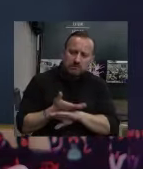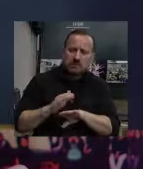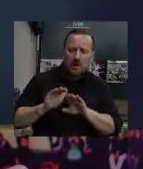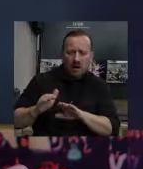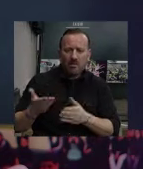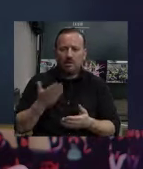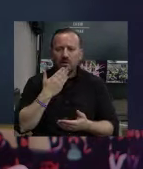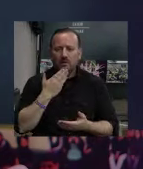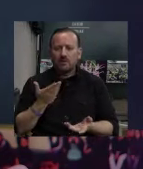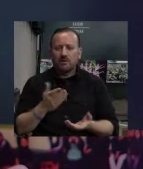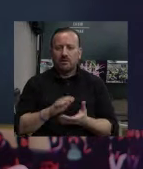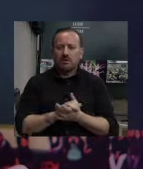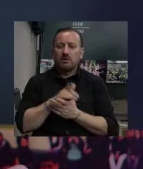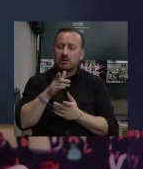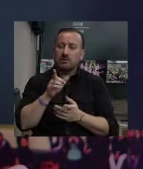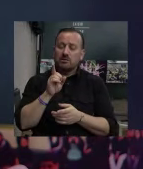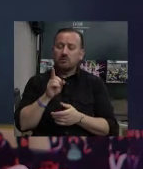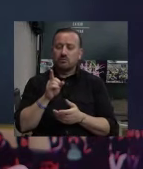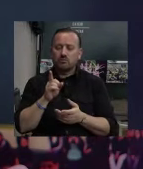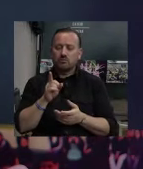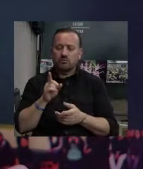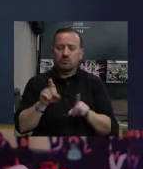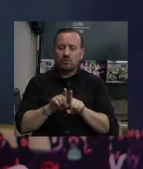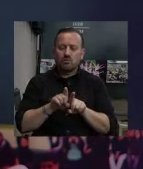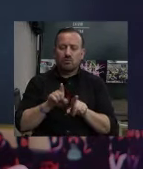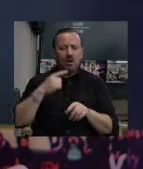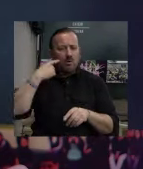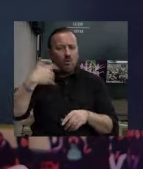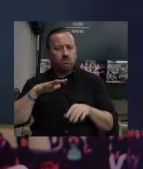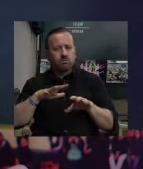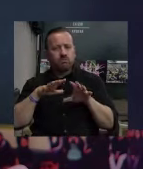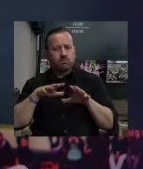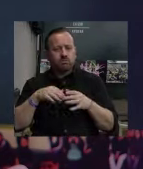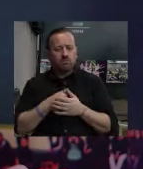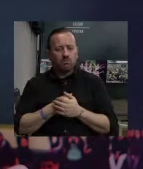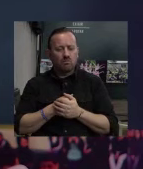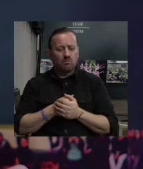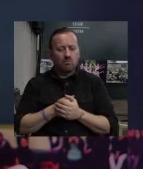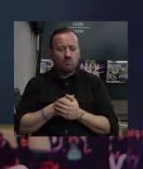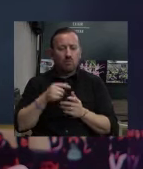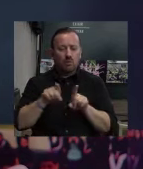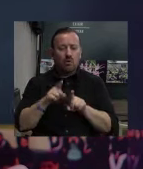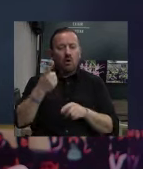Y creo que eso tiene una lógica y tiene una jerarquía